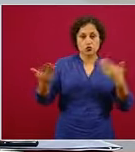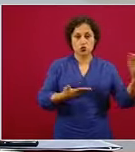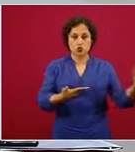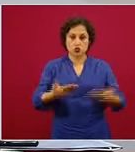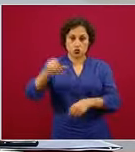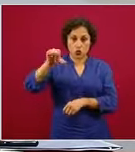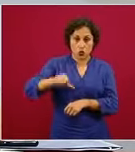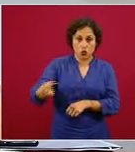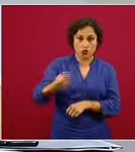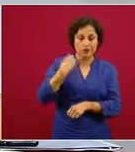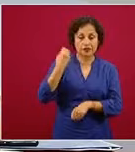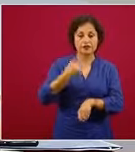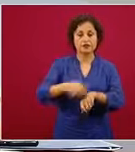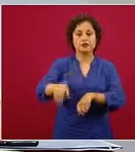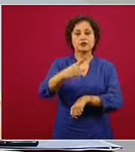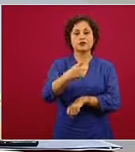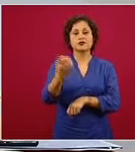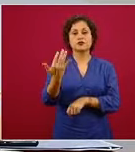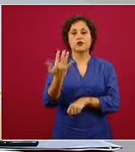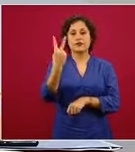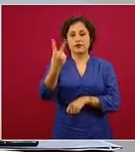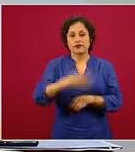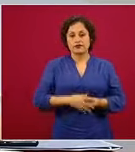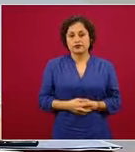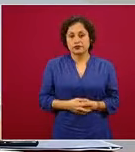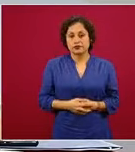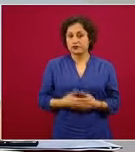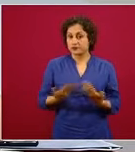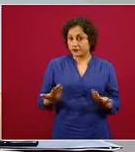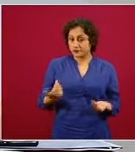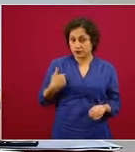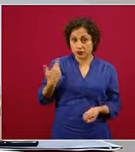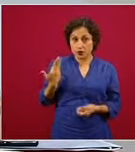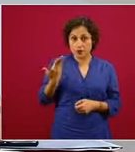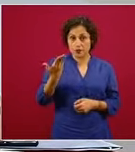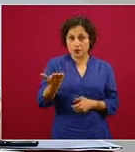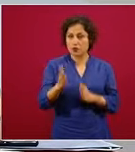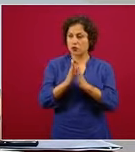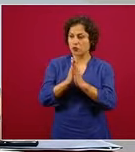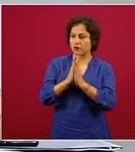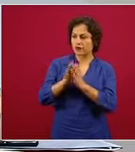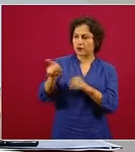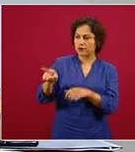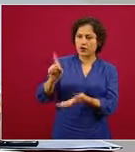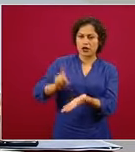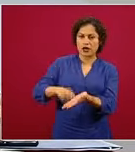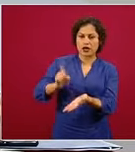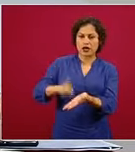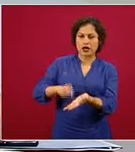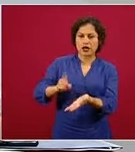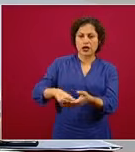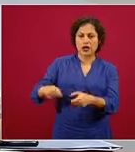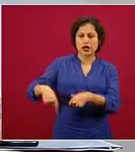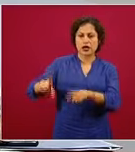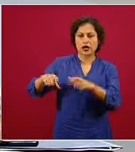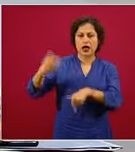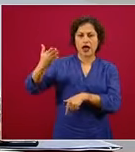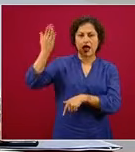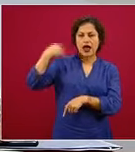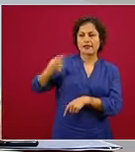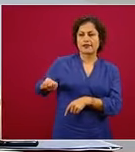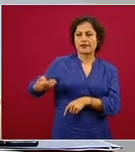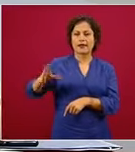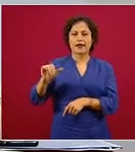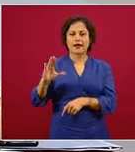número 152. Le pido amablemente al operador, antes conocido como Cácaro,